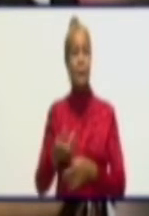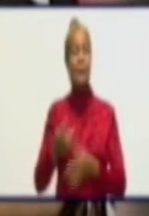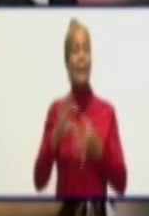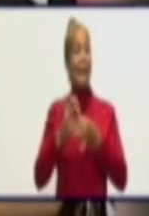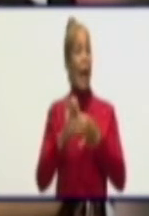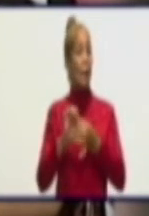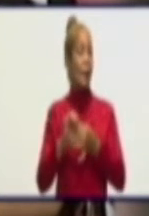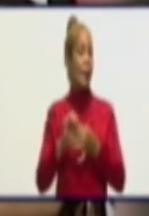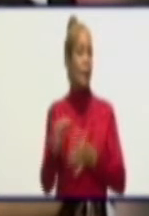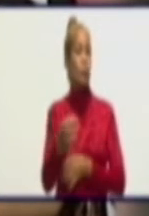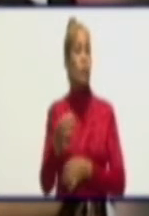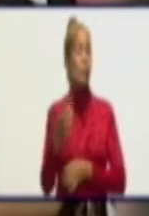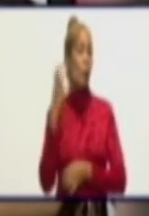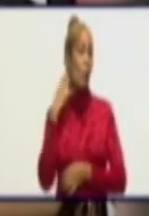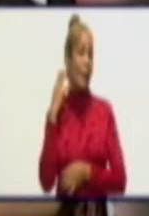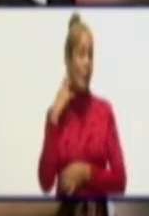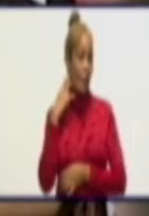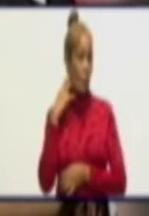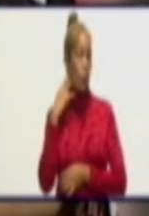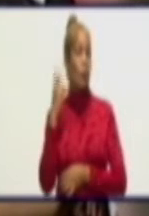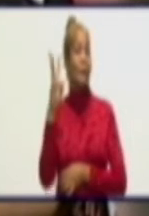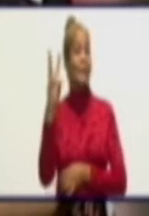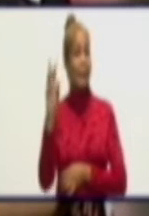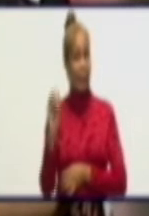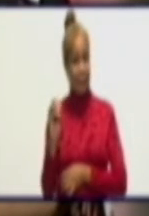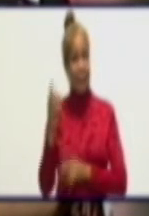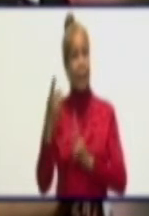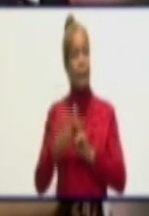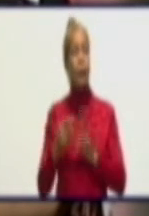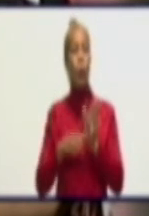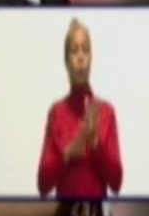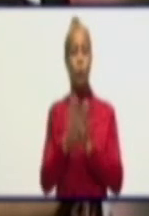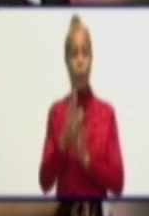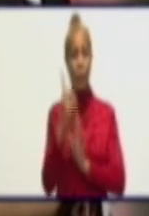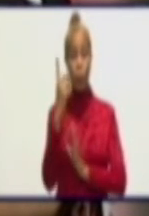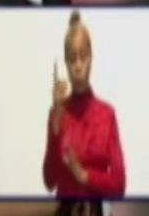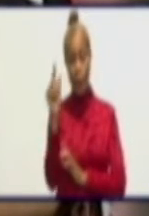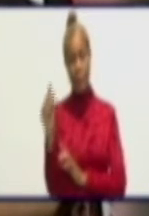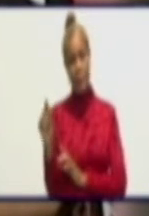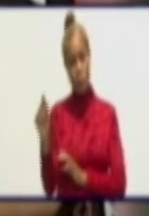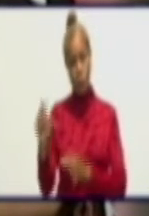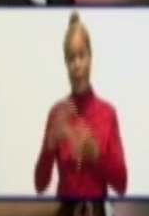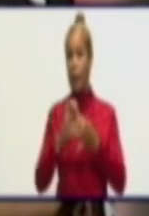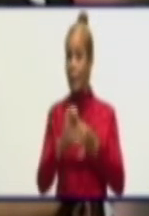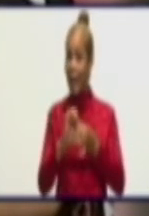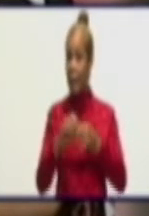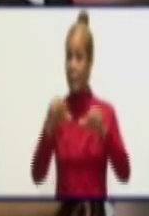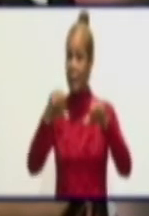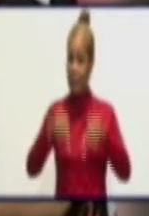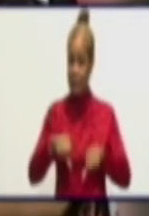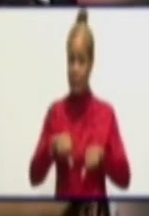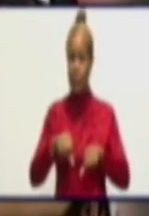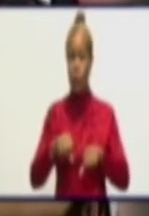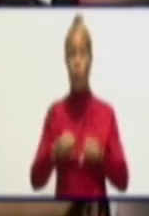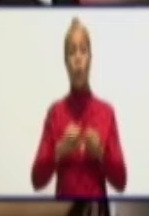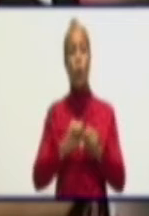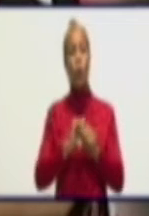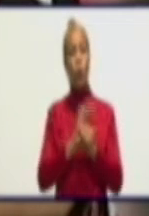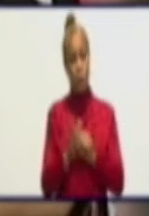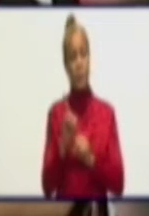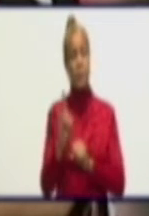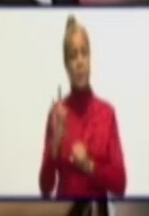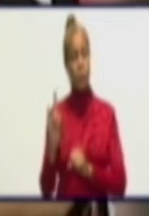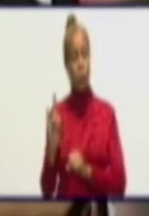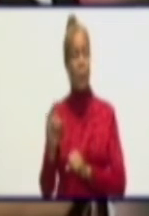Sánchez tenemos 30 pacientes hoy y continuamos con un paciente reportado crítico confirmado la COVID en el hospital Celia